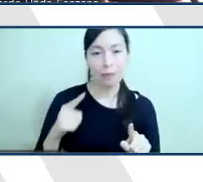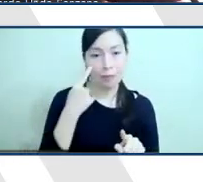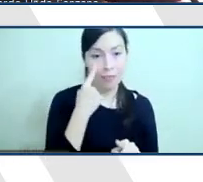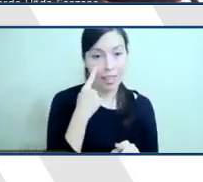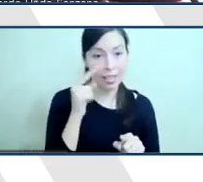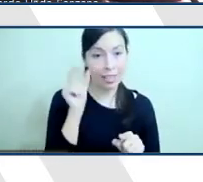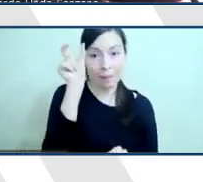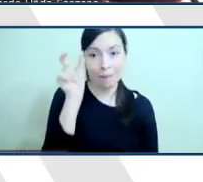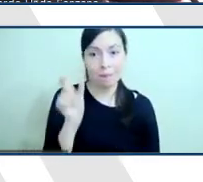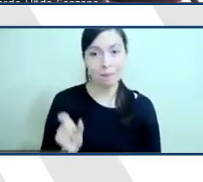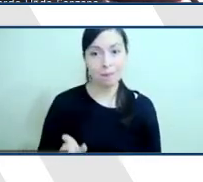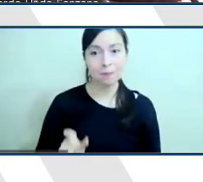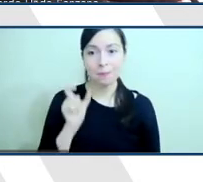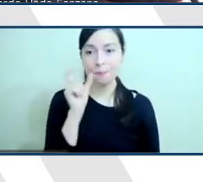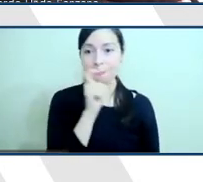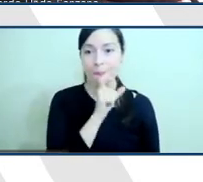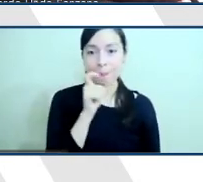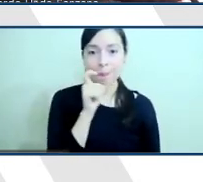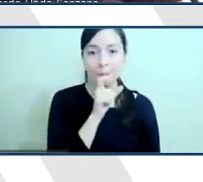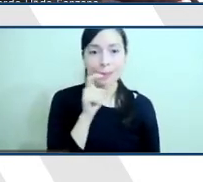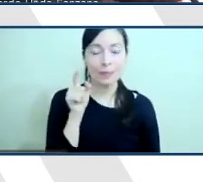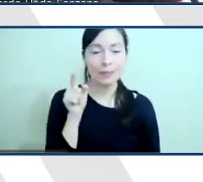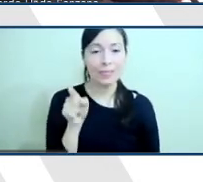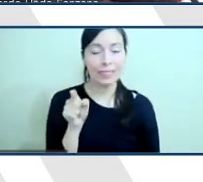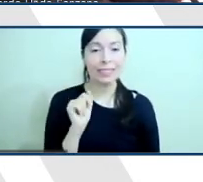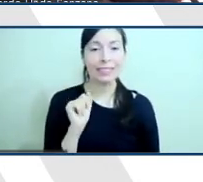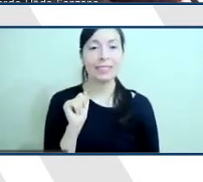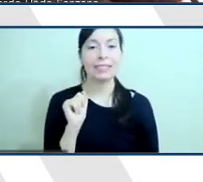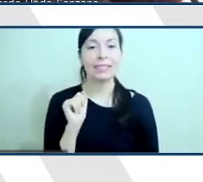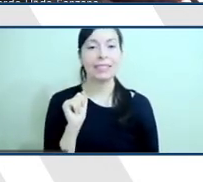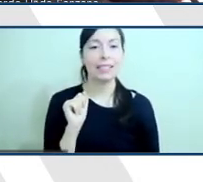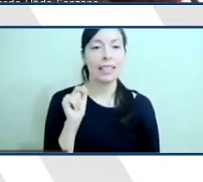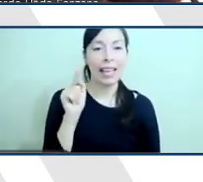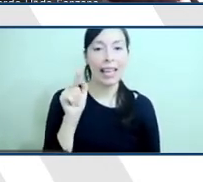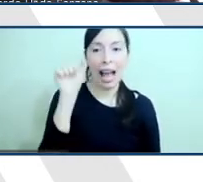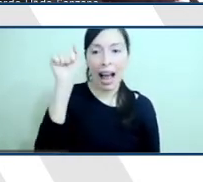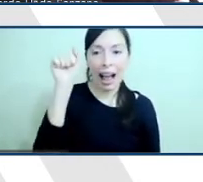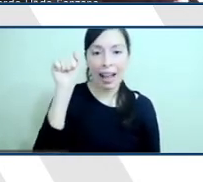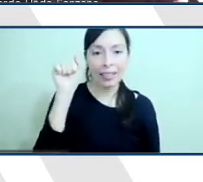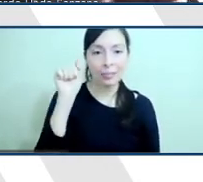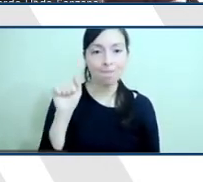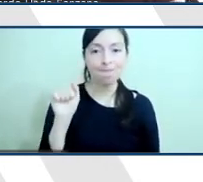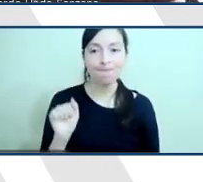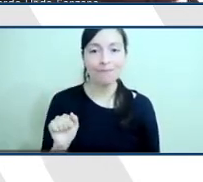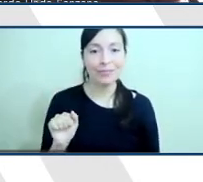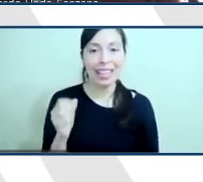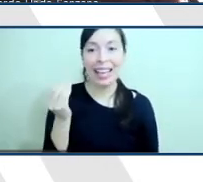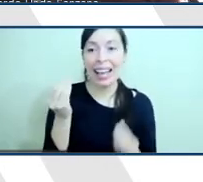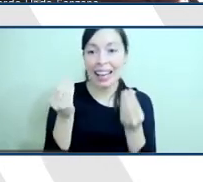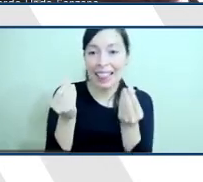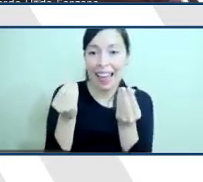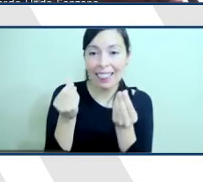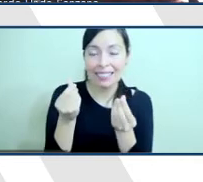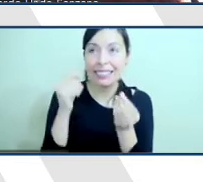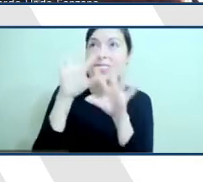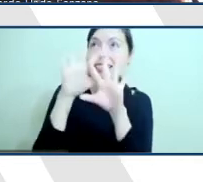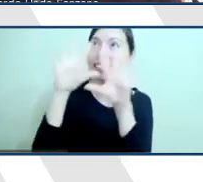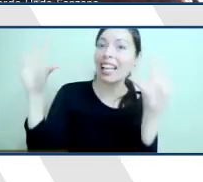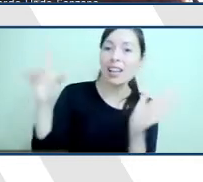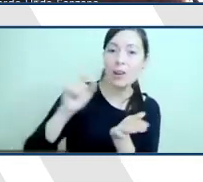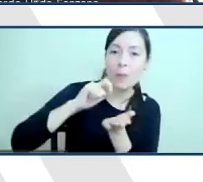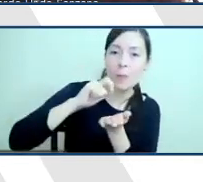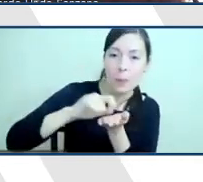el diario de este astrónomo cómo él va consignando a mano, ¿cierto?, la calidad del cielo cada una de las